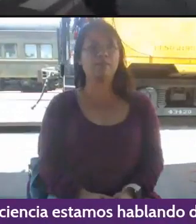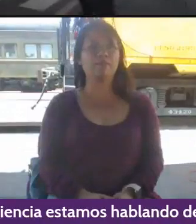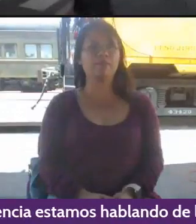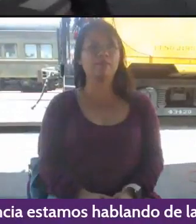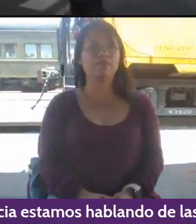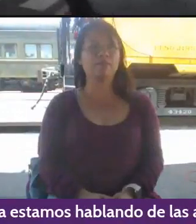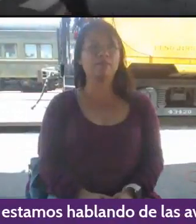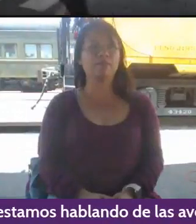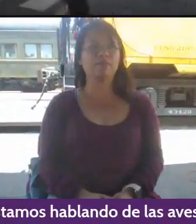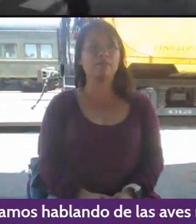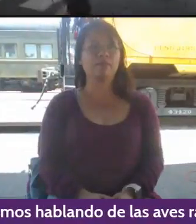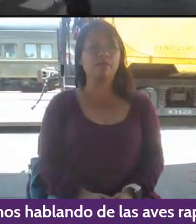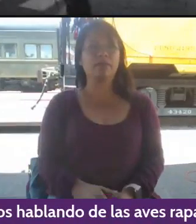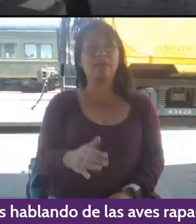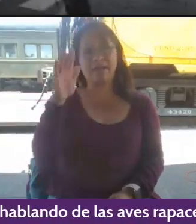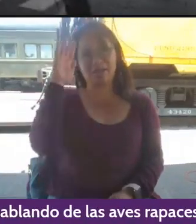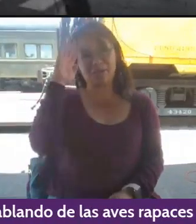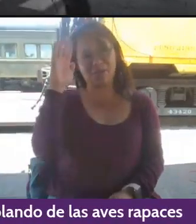Hola.